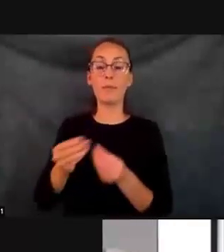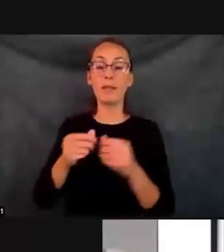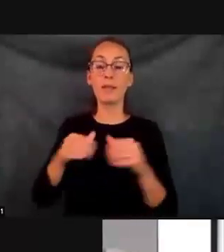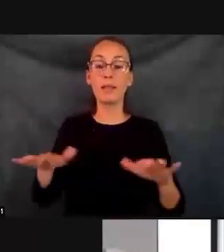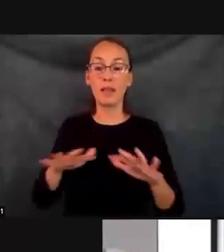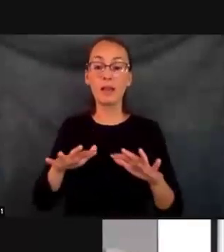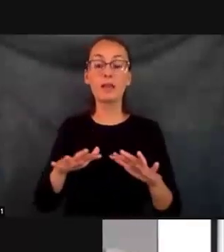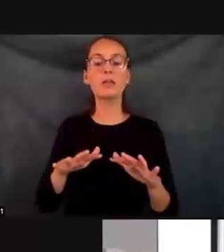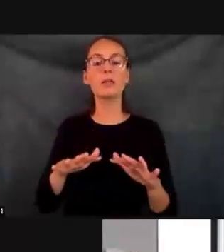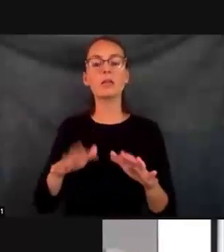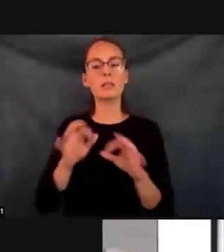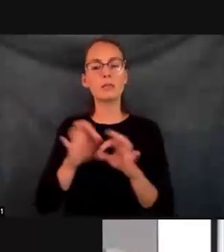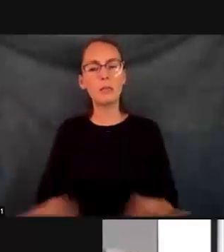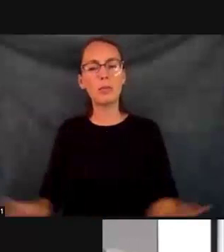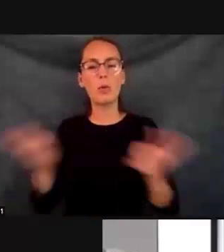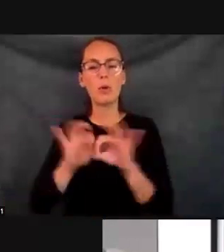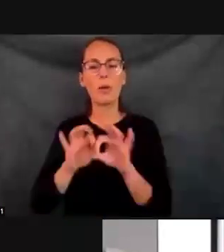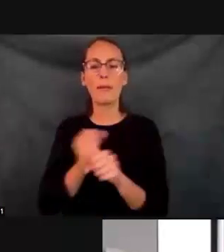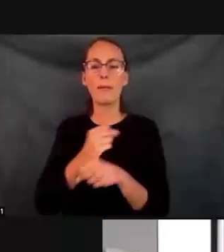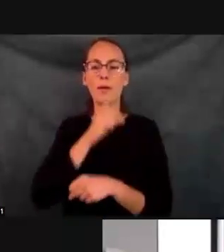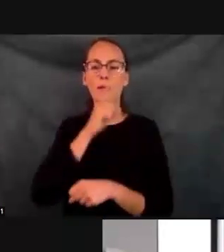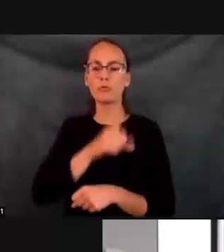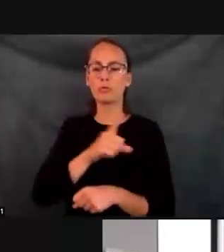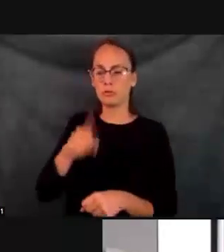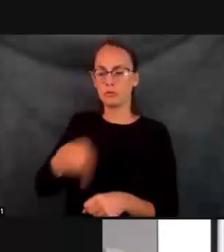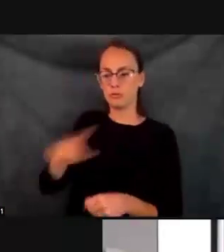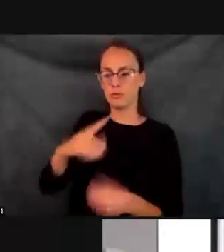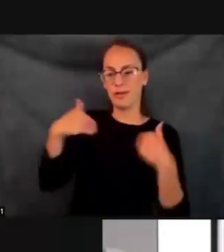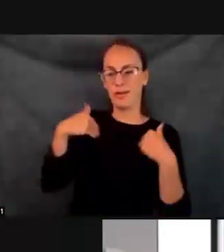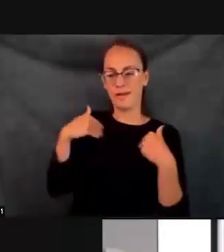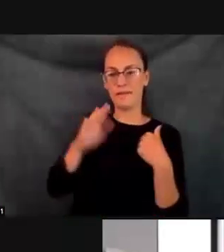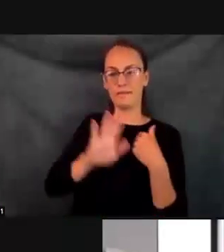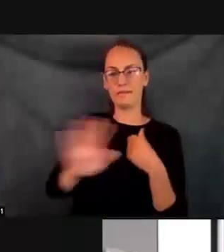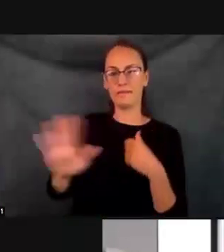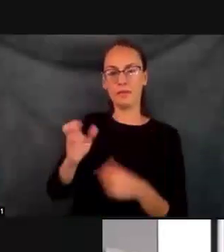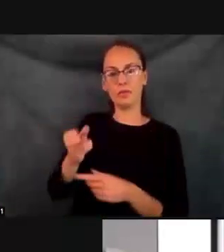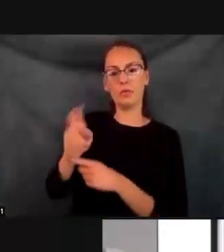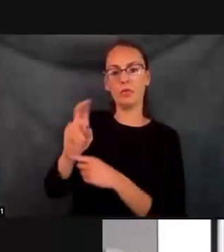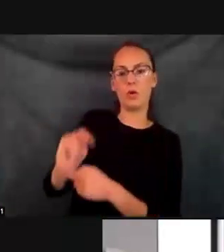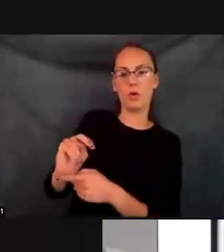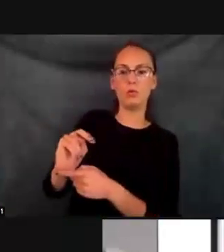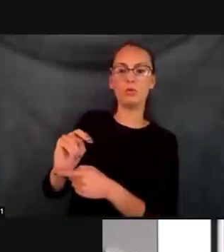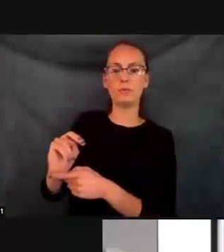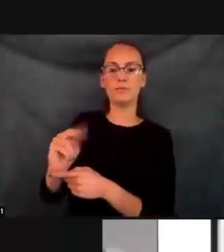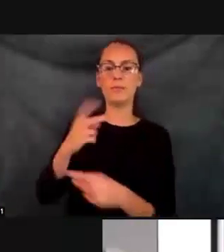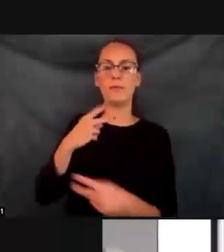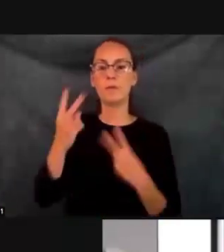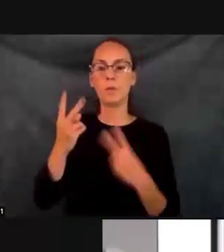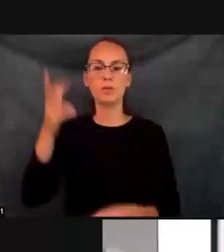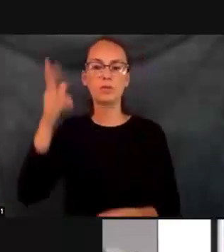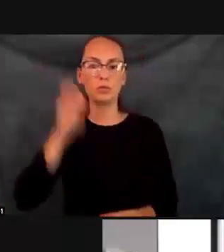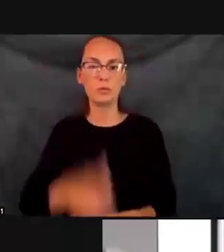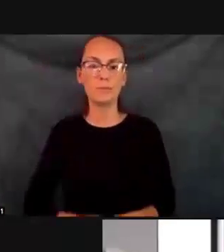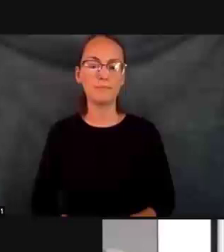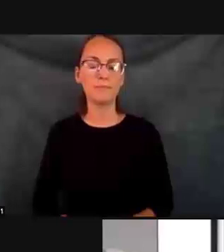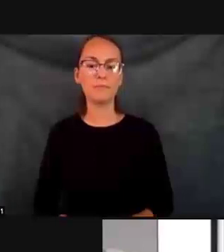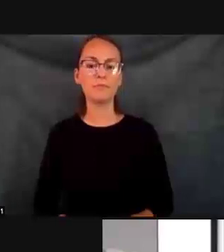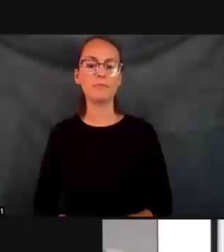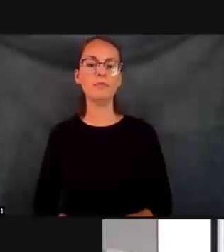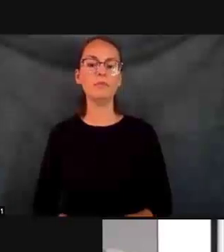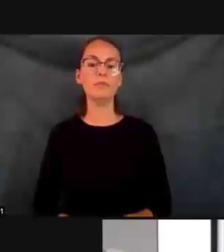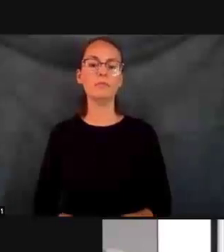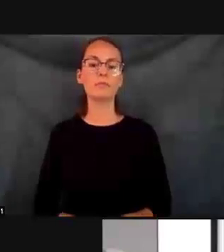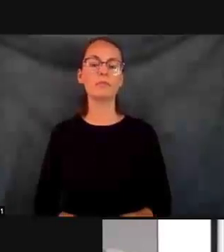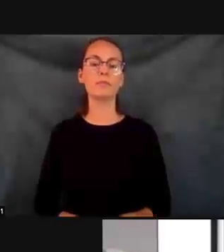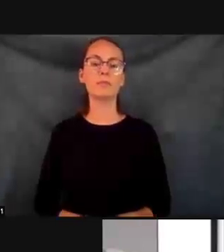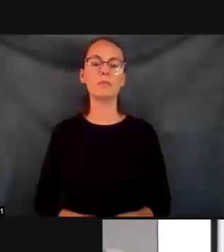una prioridad para la ciudad y hay que tener un control sobre las decisiones. Tercero, hay que tener una